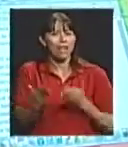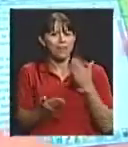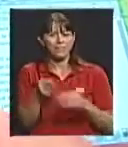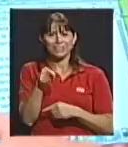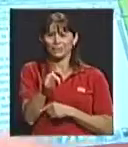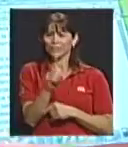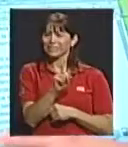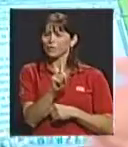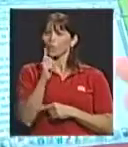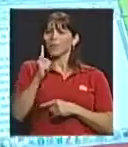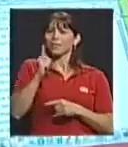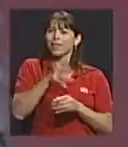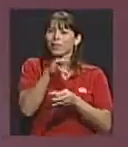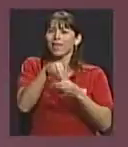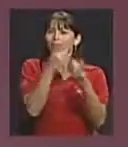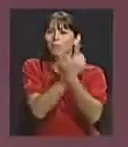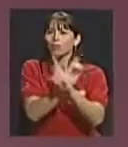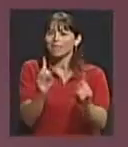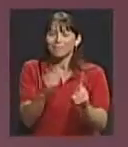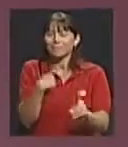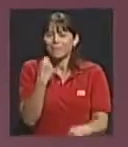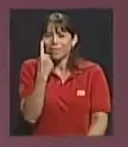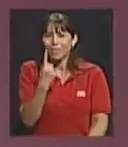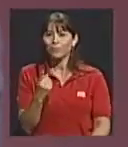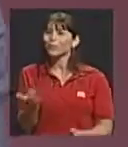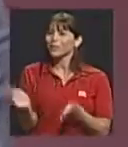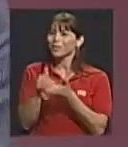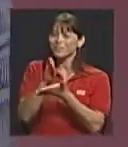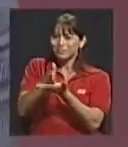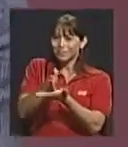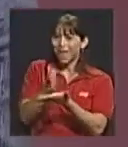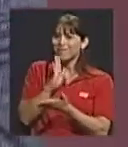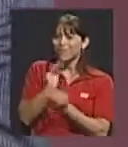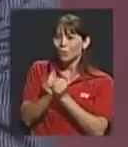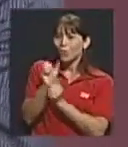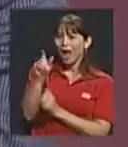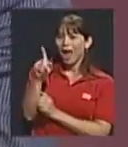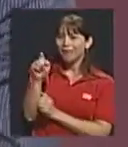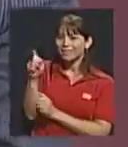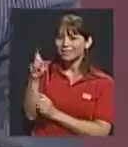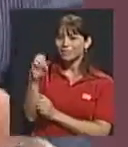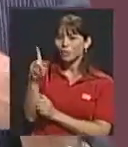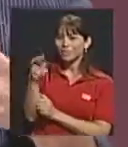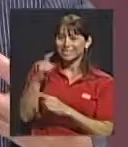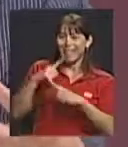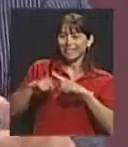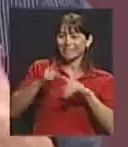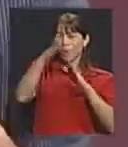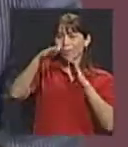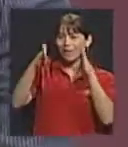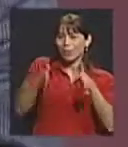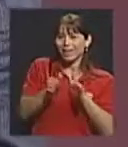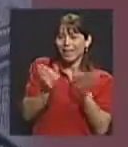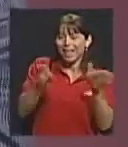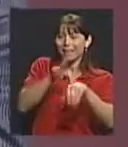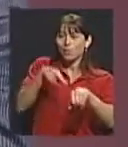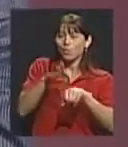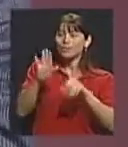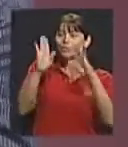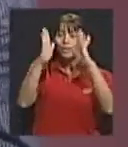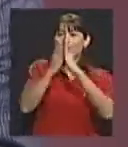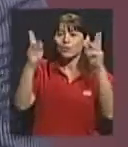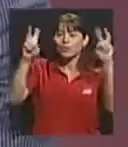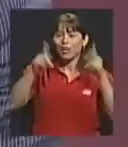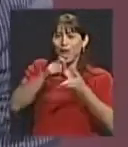entiendo vamos a otra pausa estamos hablando con don Alex solí ex contralor general de la república sobre su libro apuntes